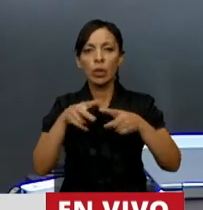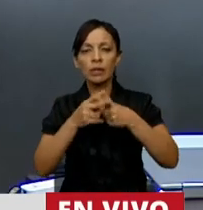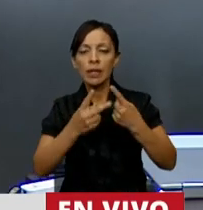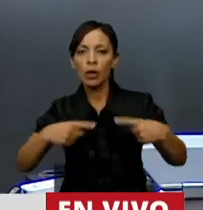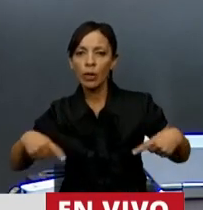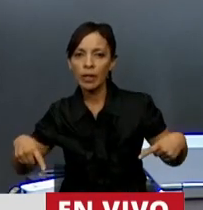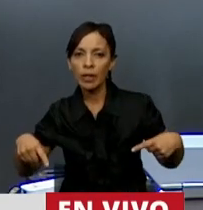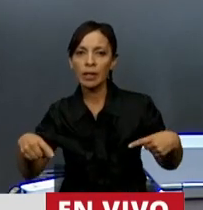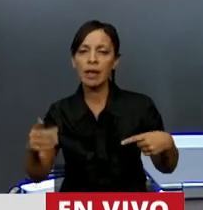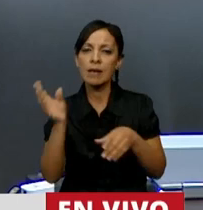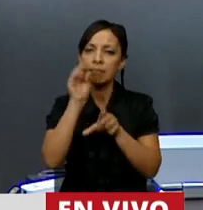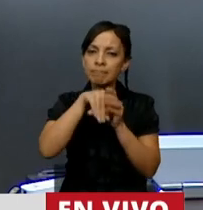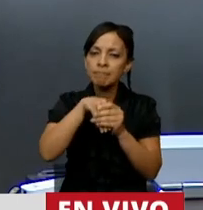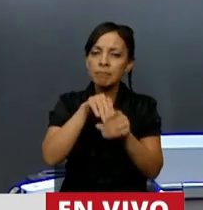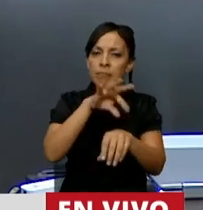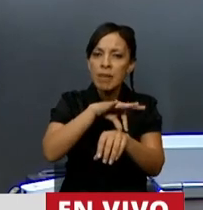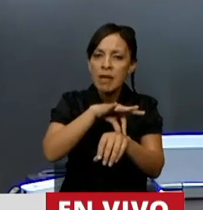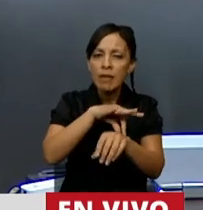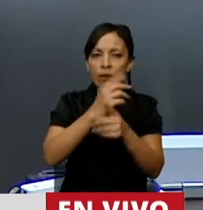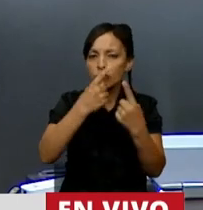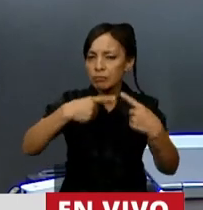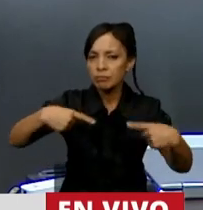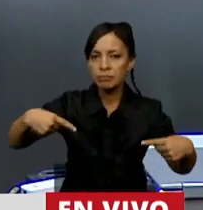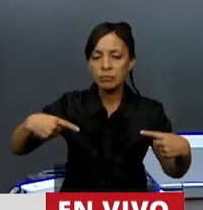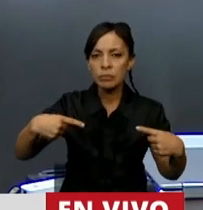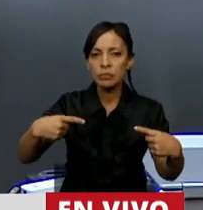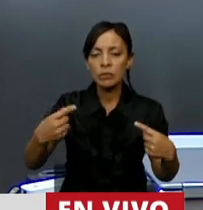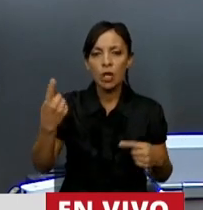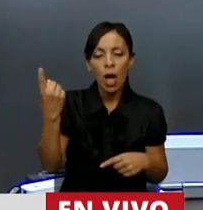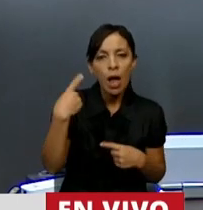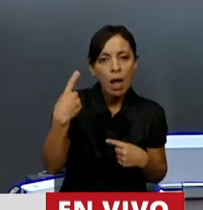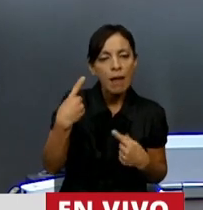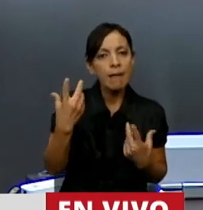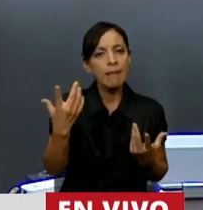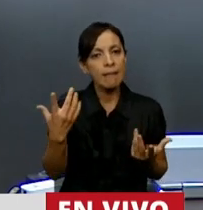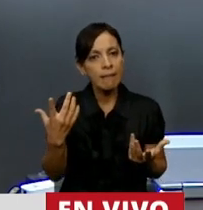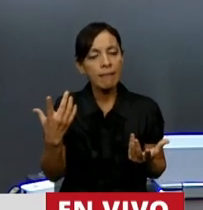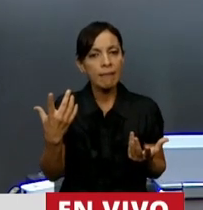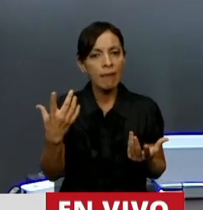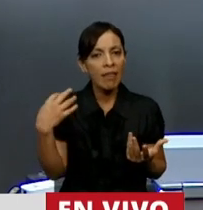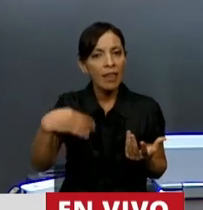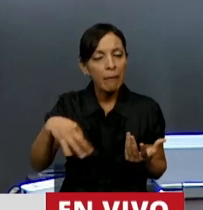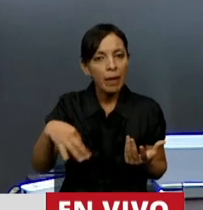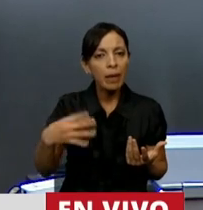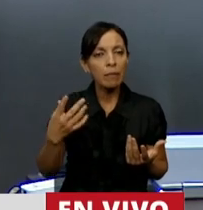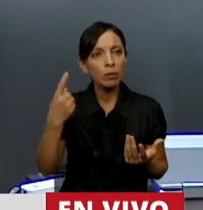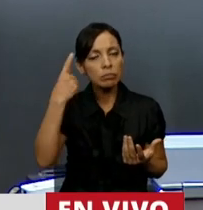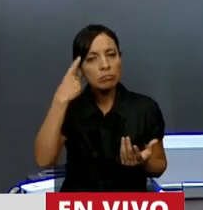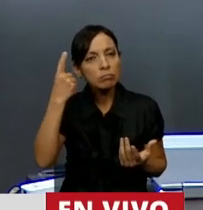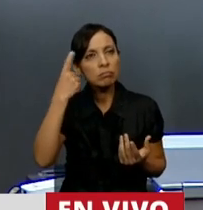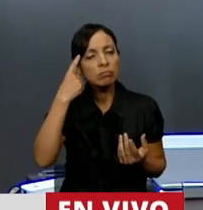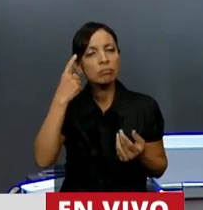intervenciones médicas nos exigen permanentemente estar revisando